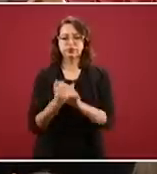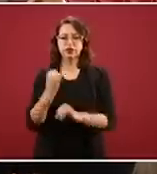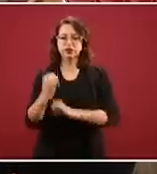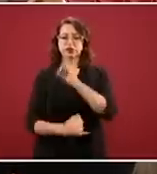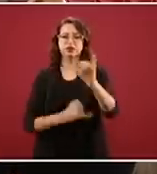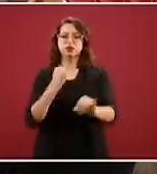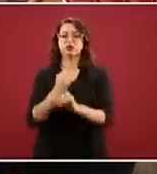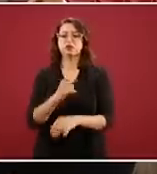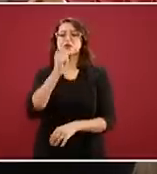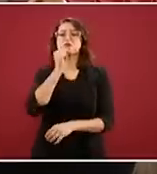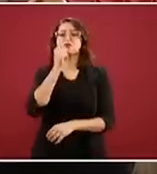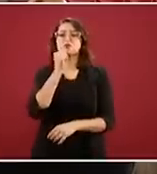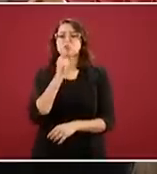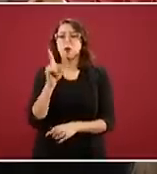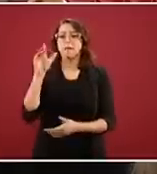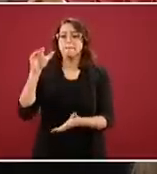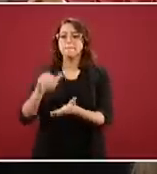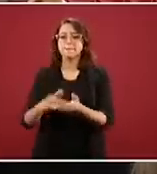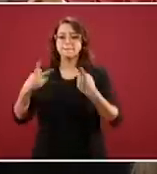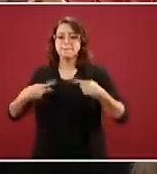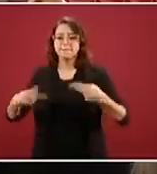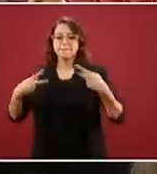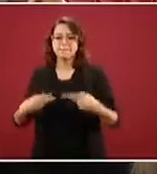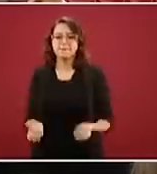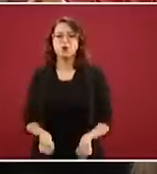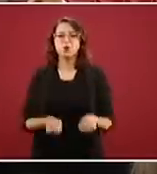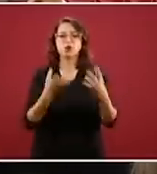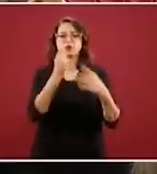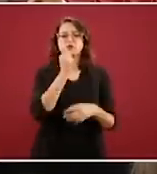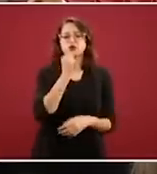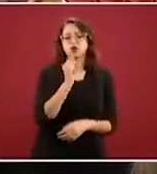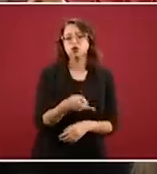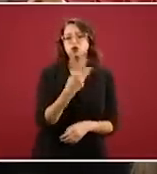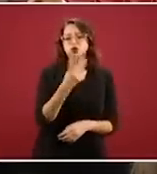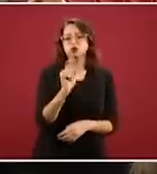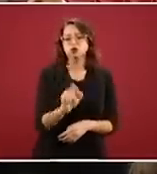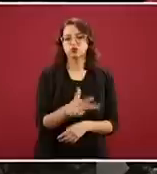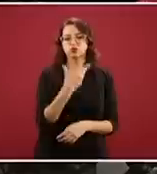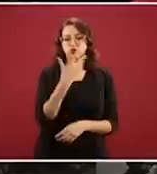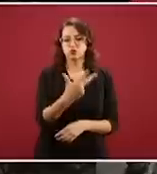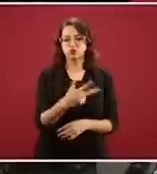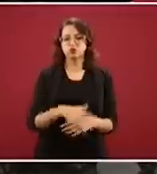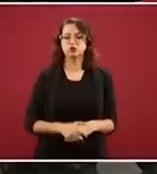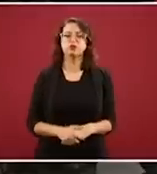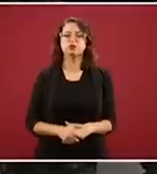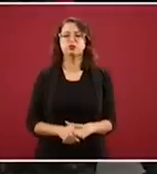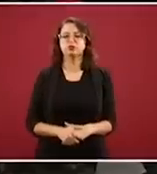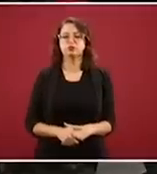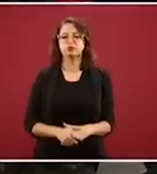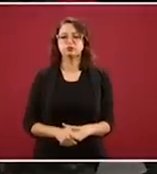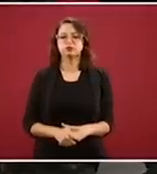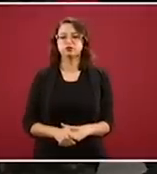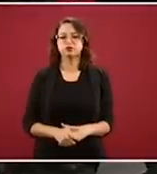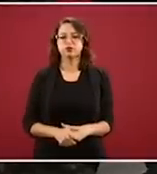de policía por cada 1,000 habitantes es de 2.8. Aquí lo tomamos como